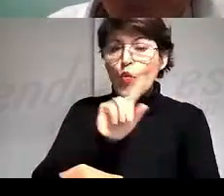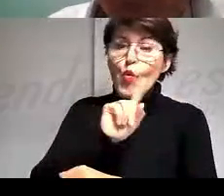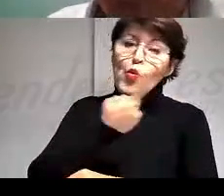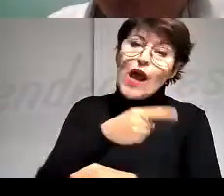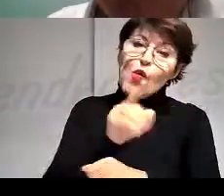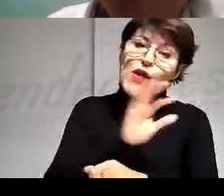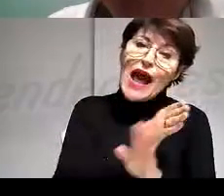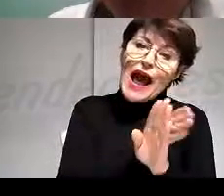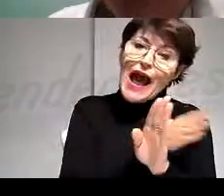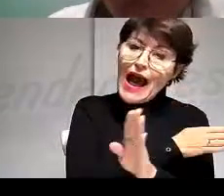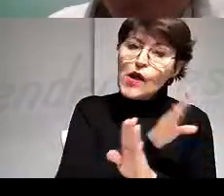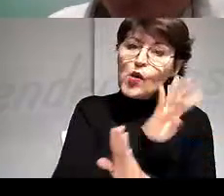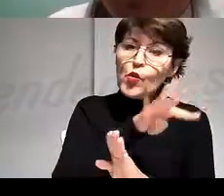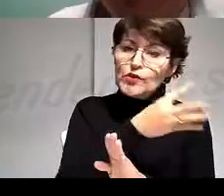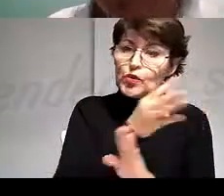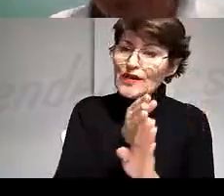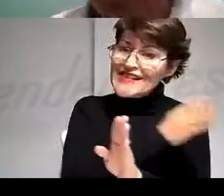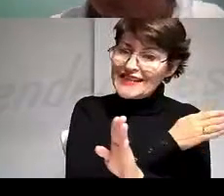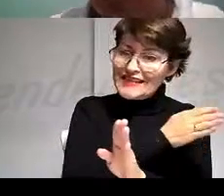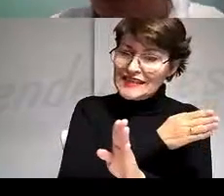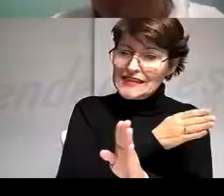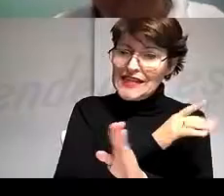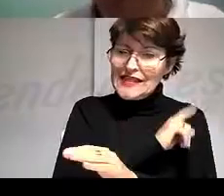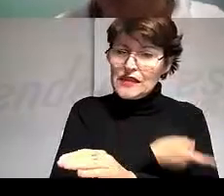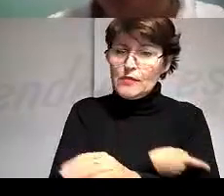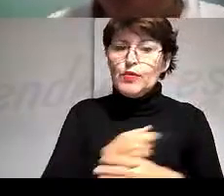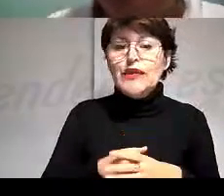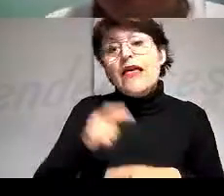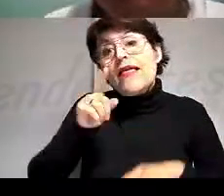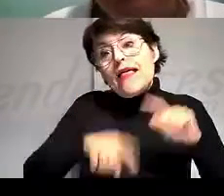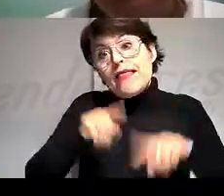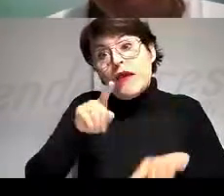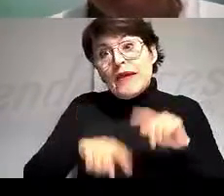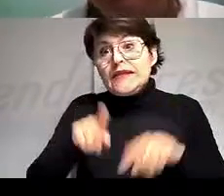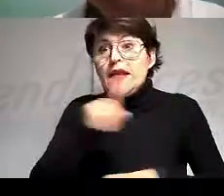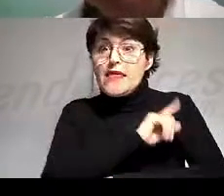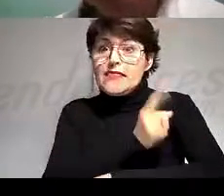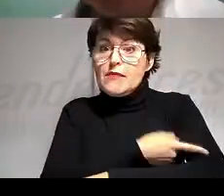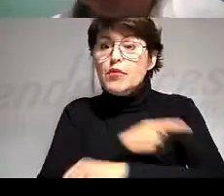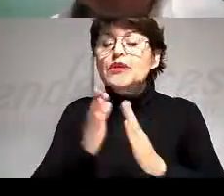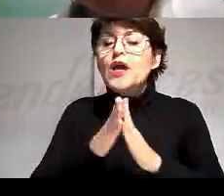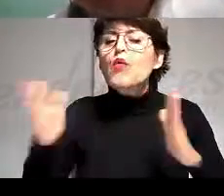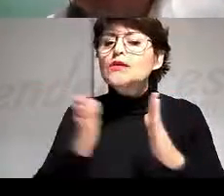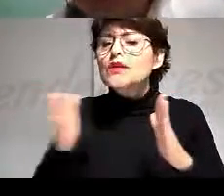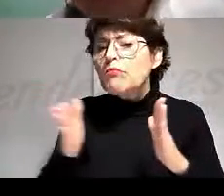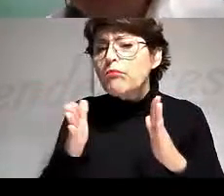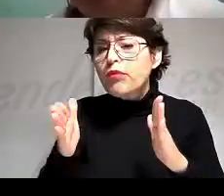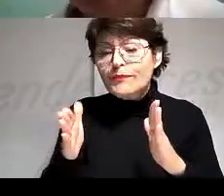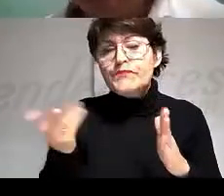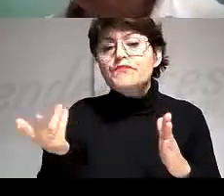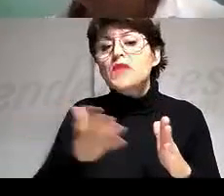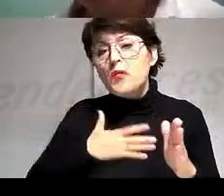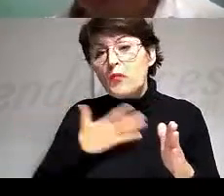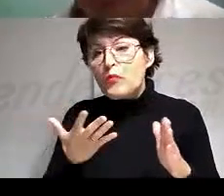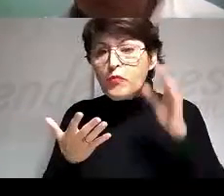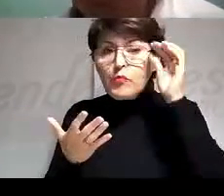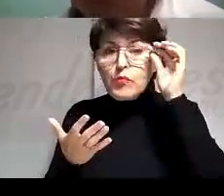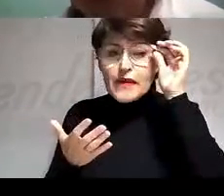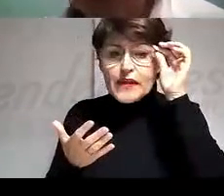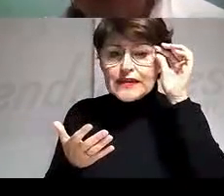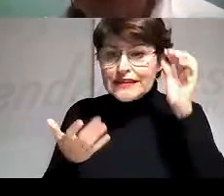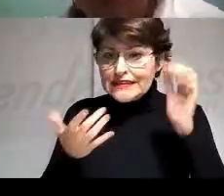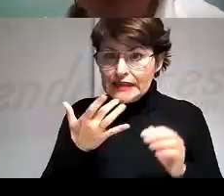que se ha visto es que en función de la duración, como comentábamos antes, en función de la duración del ejercicio puede resultar incluso contraproducente